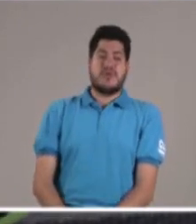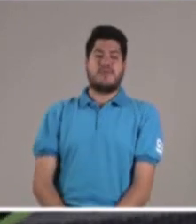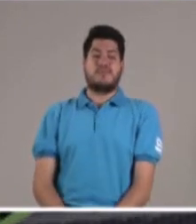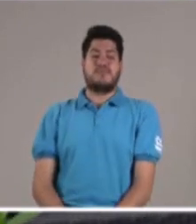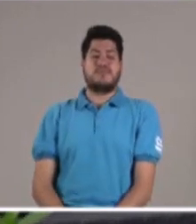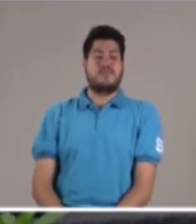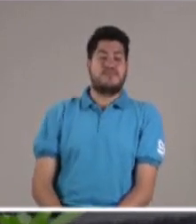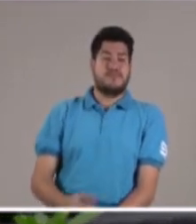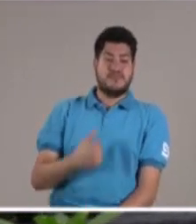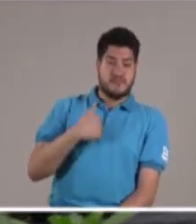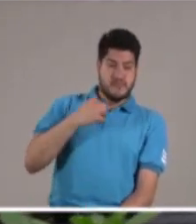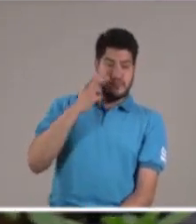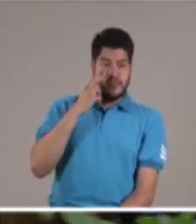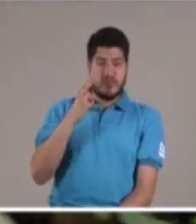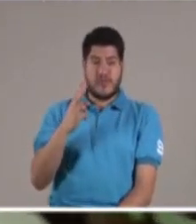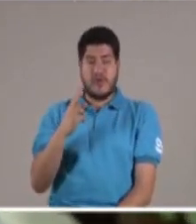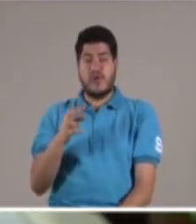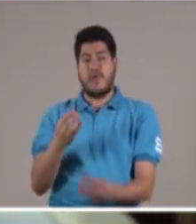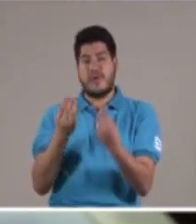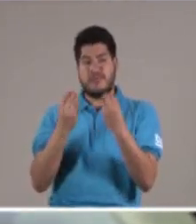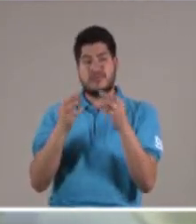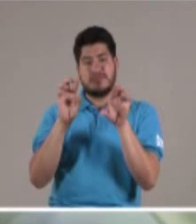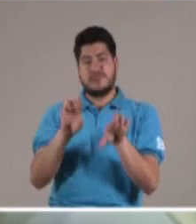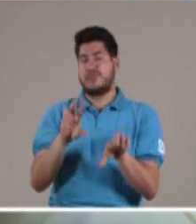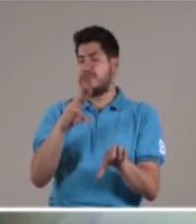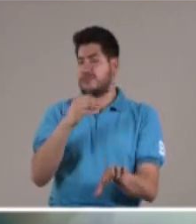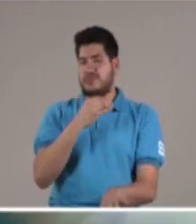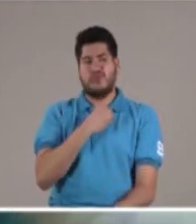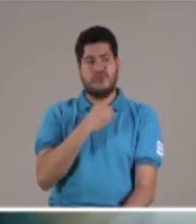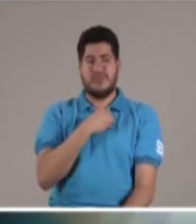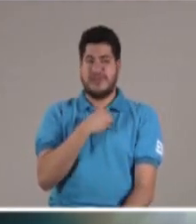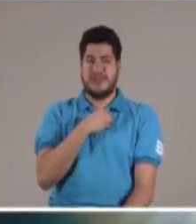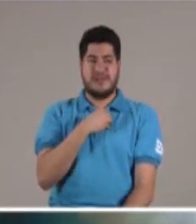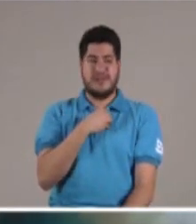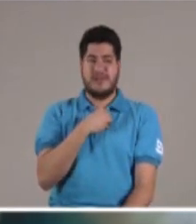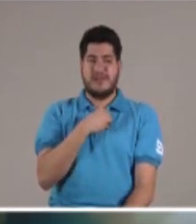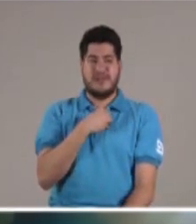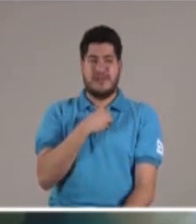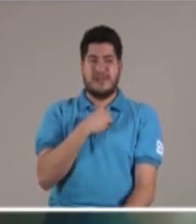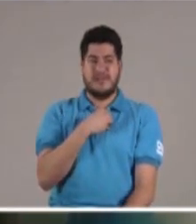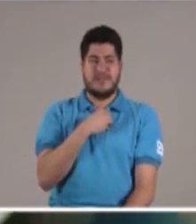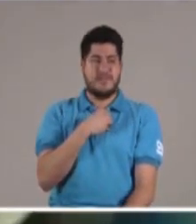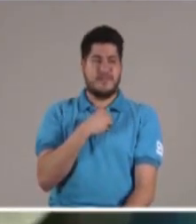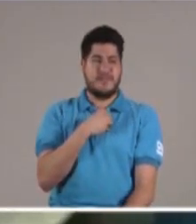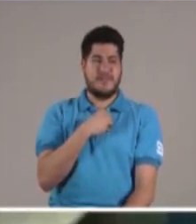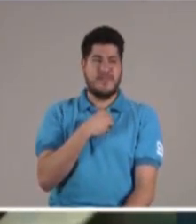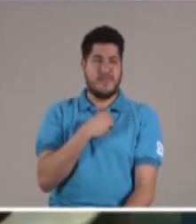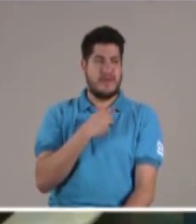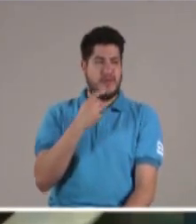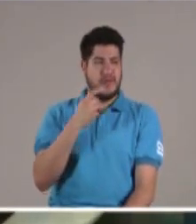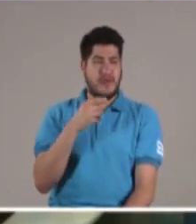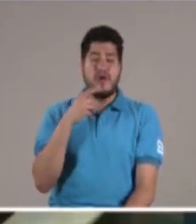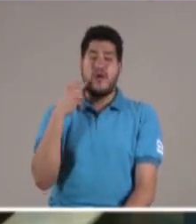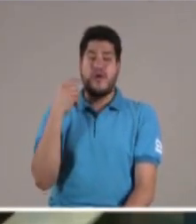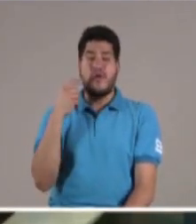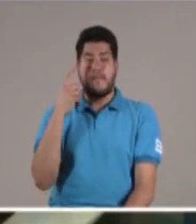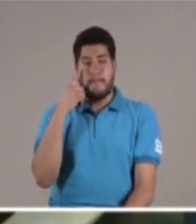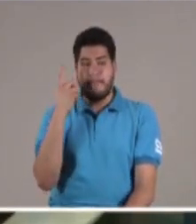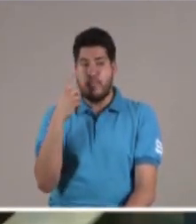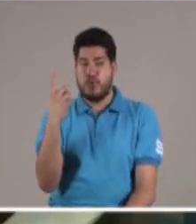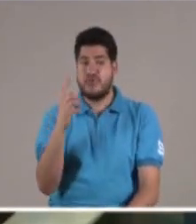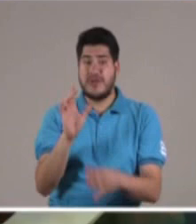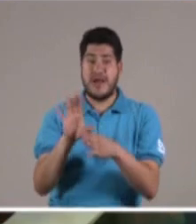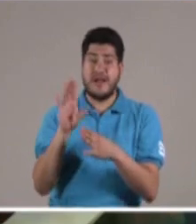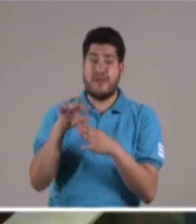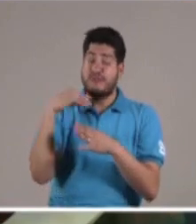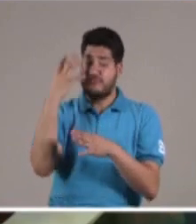pero yo veo que mucha gente no quiere ir en Pos de más que todo van en Pos de lo que